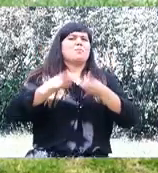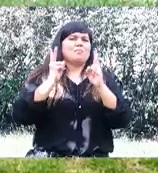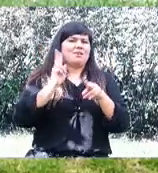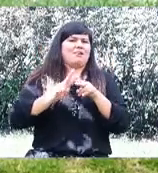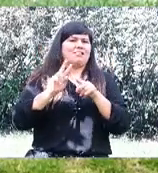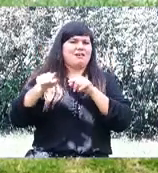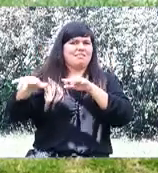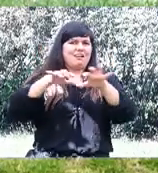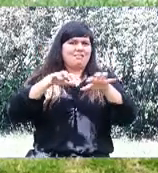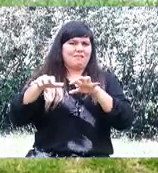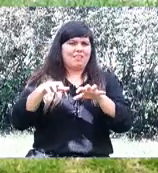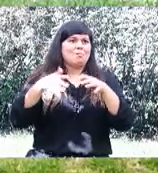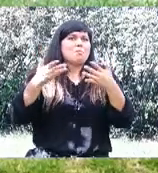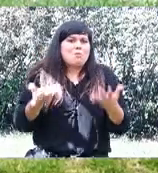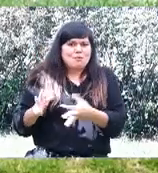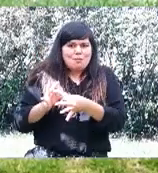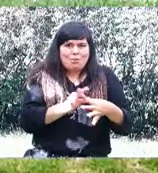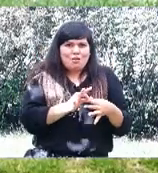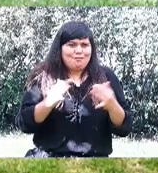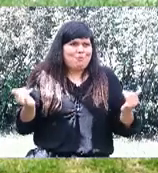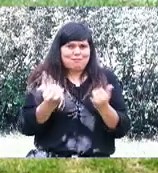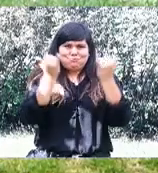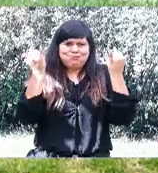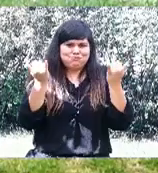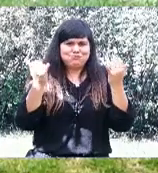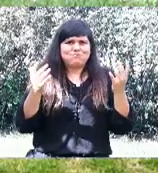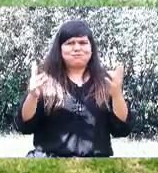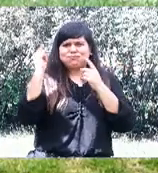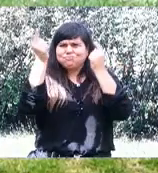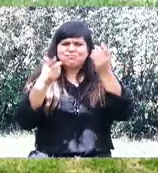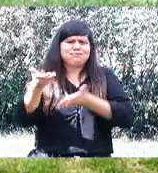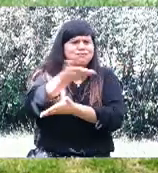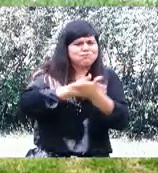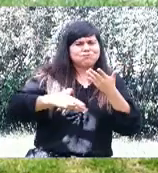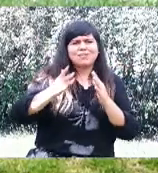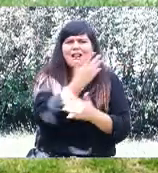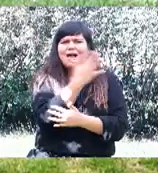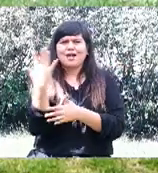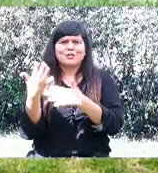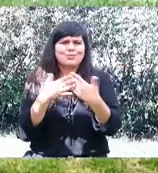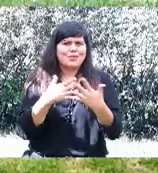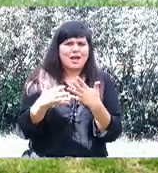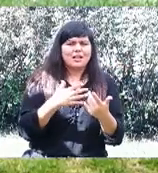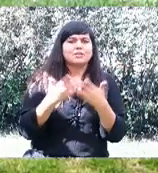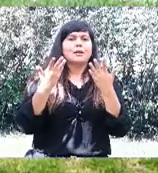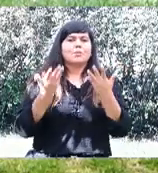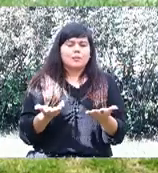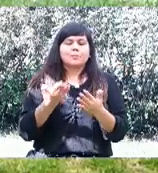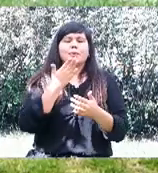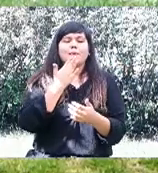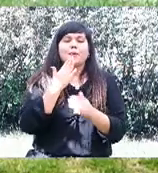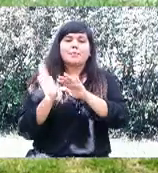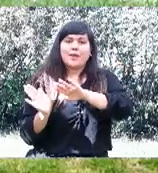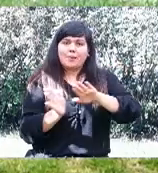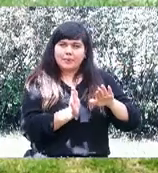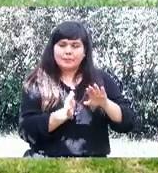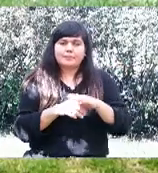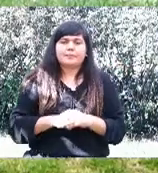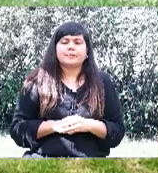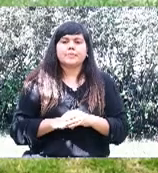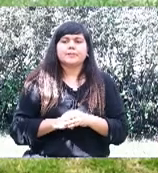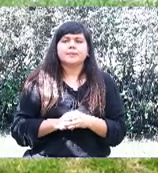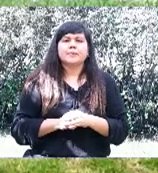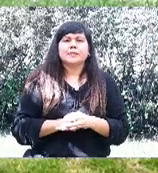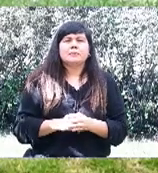ya para eso son las áreas verdes para pasarlo bien para recrearse para compartir con la naturaleza y por otro lado también tenemos que pensar que hay